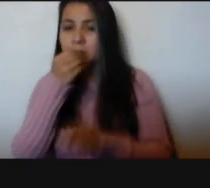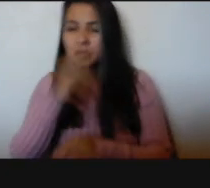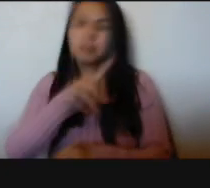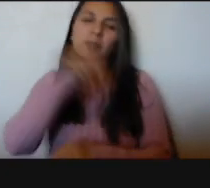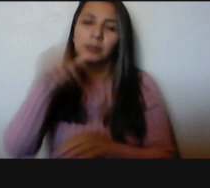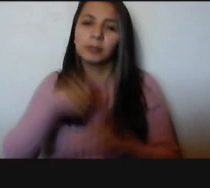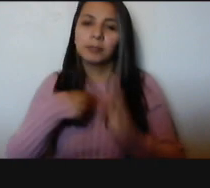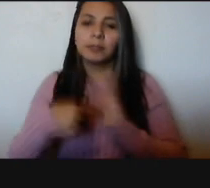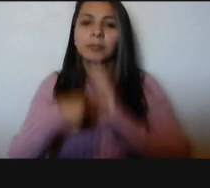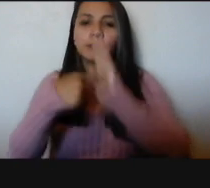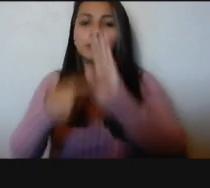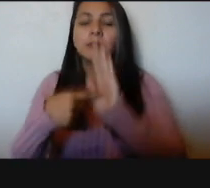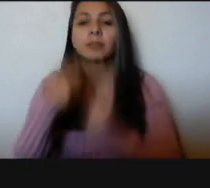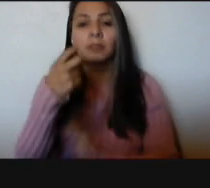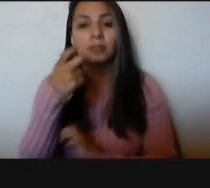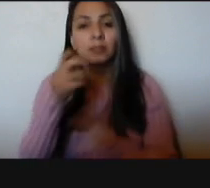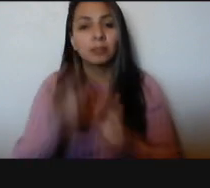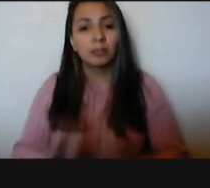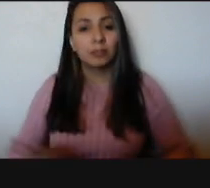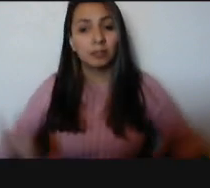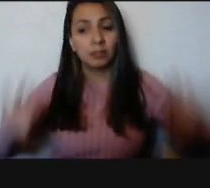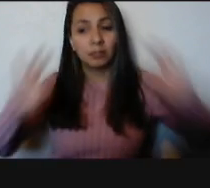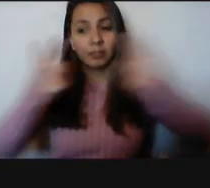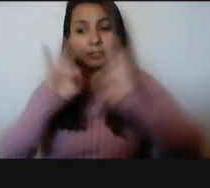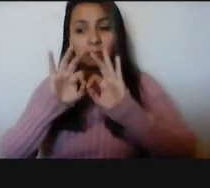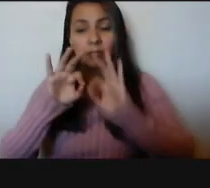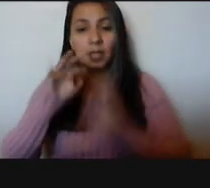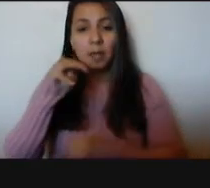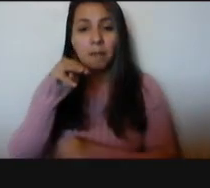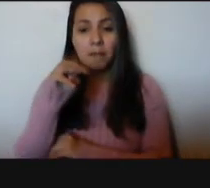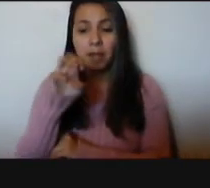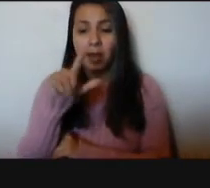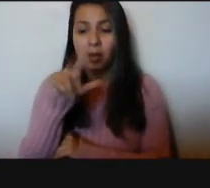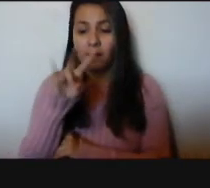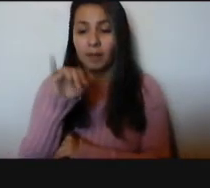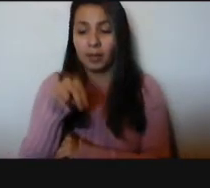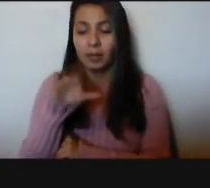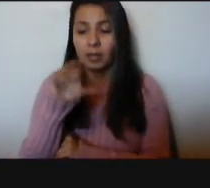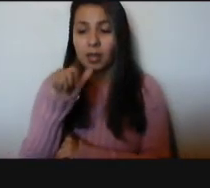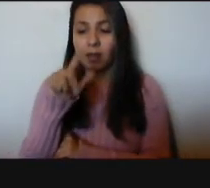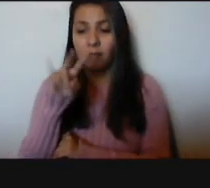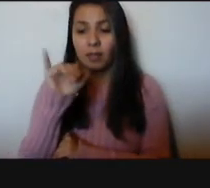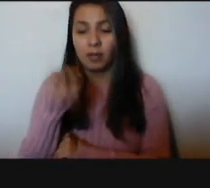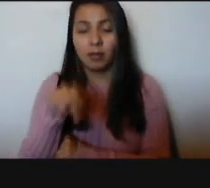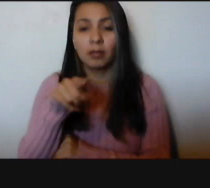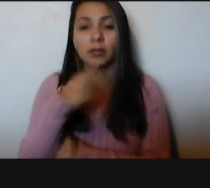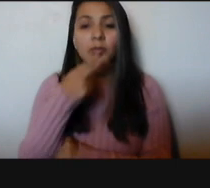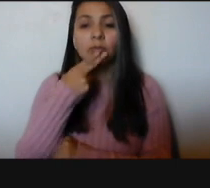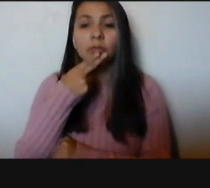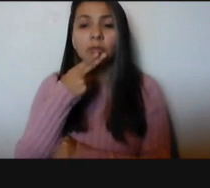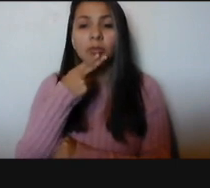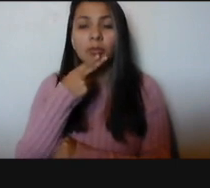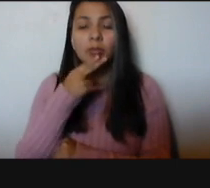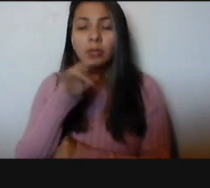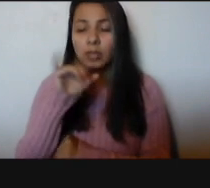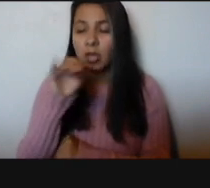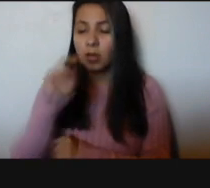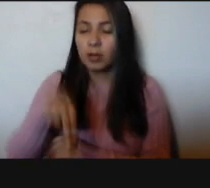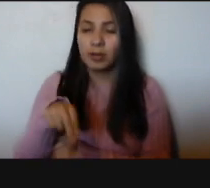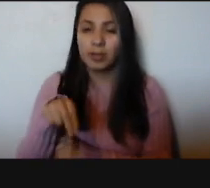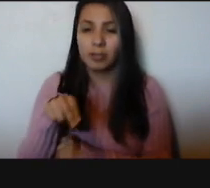como lo platicaremos más adelante, y la relevancia que se toma también de Melvin Calvin, sobre el uso